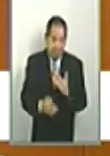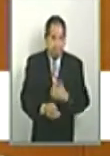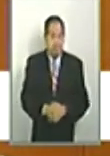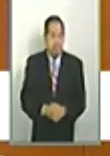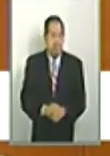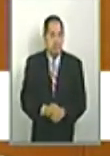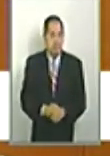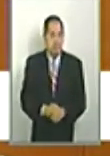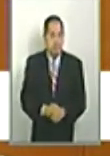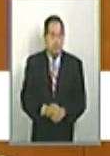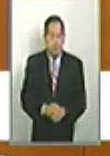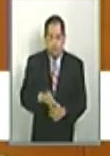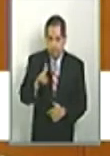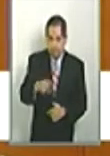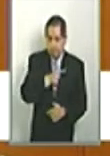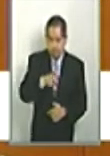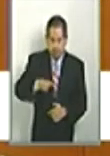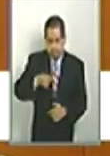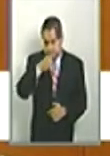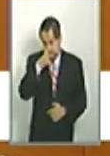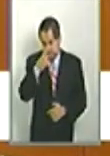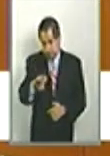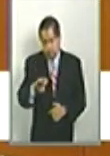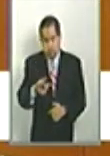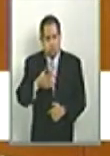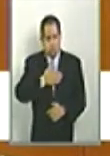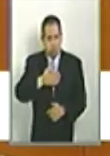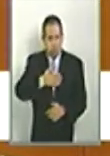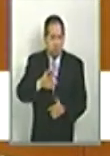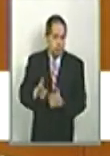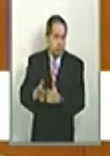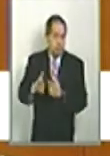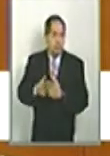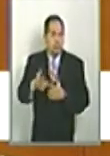Hay que decir que de nuestra parte